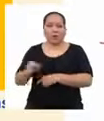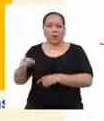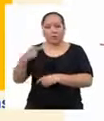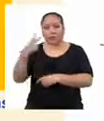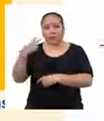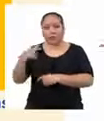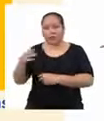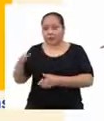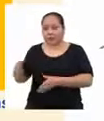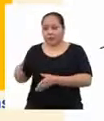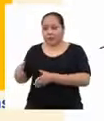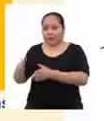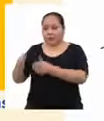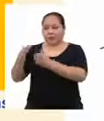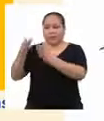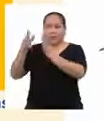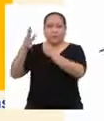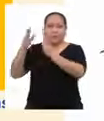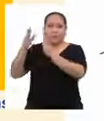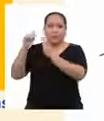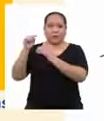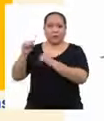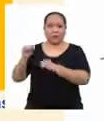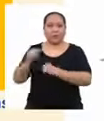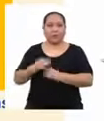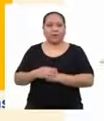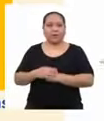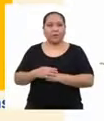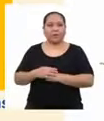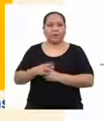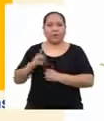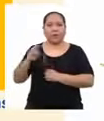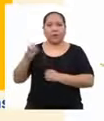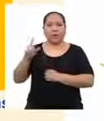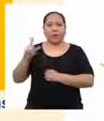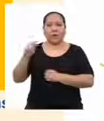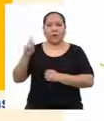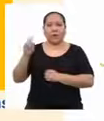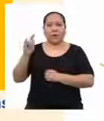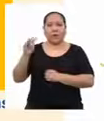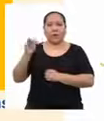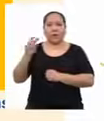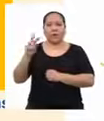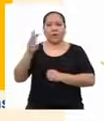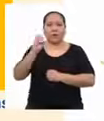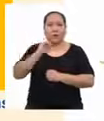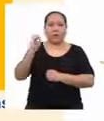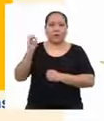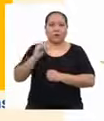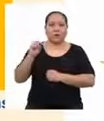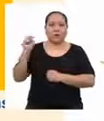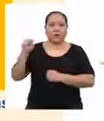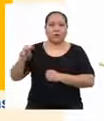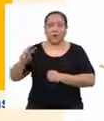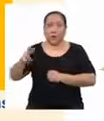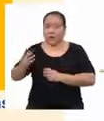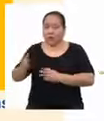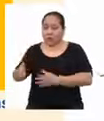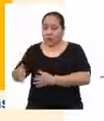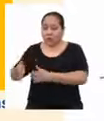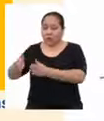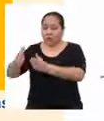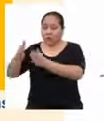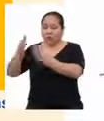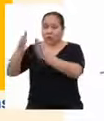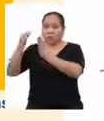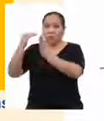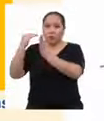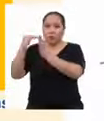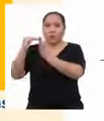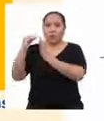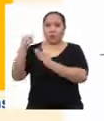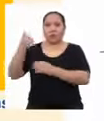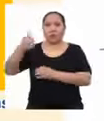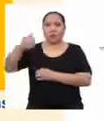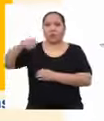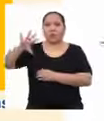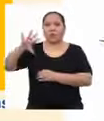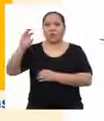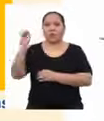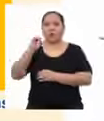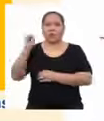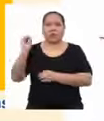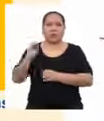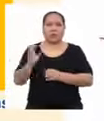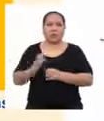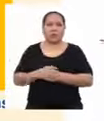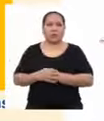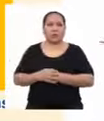en el eje vertical está la frecuencia relativa porcentual, que para el segundo intervalo de clase es